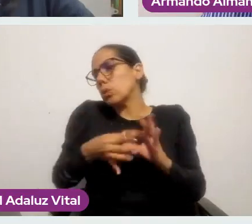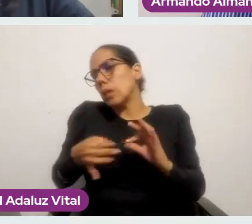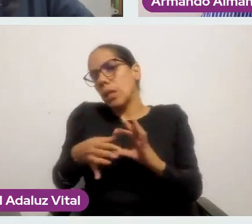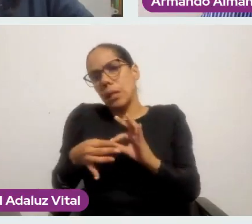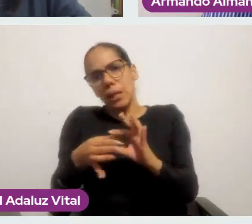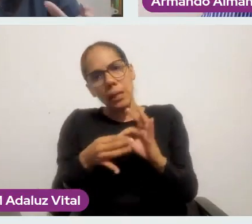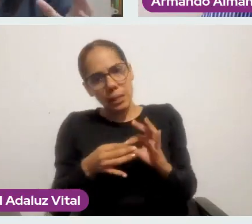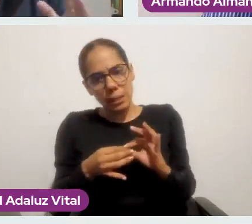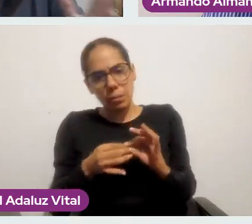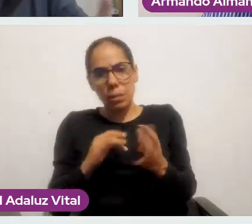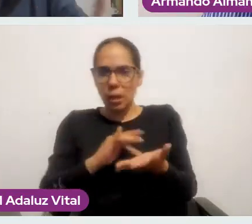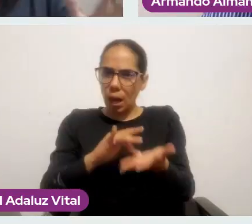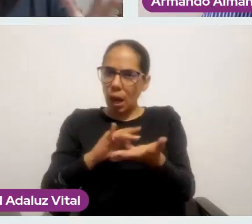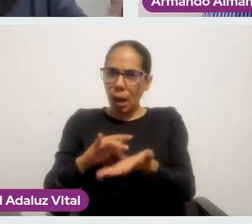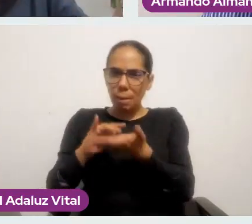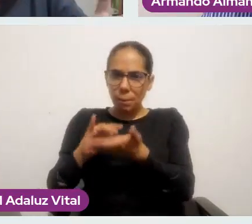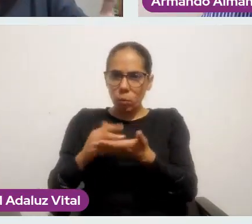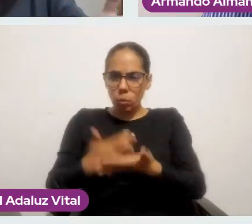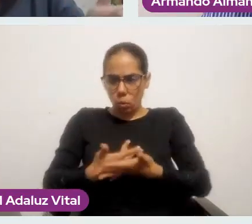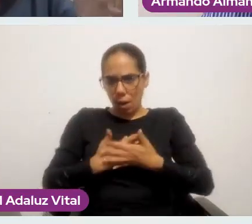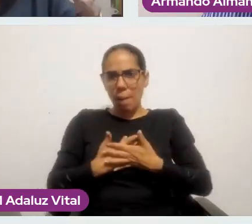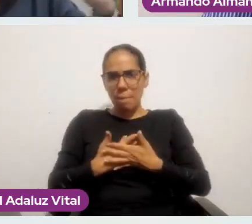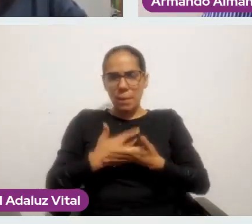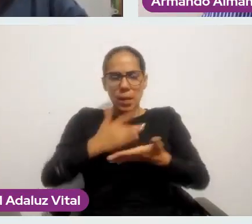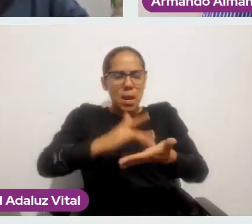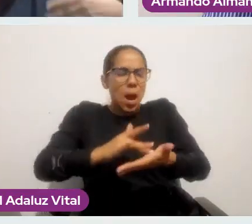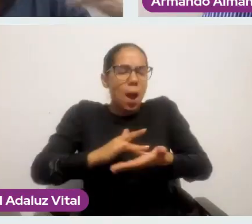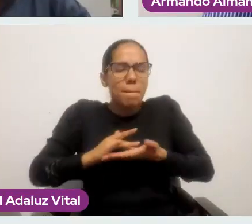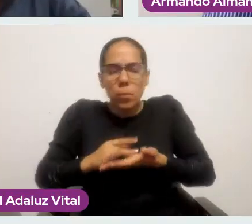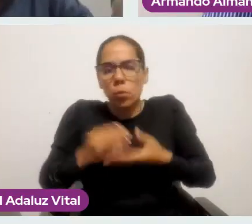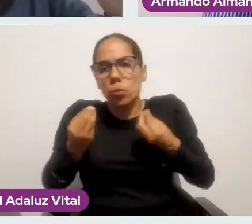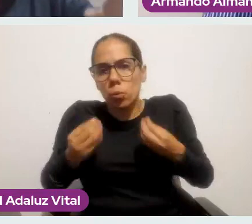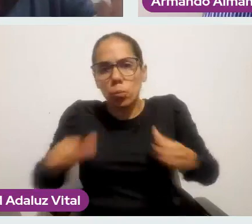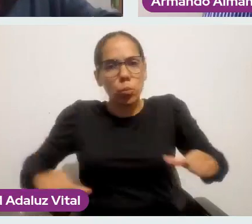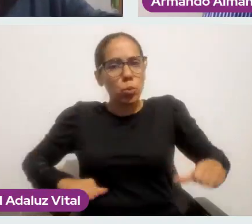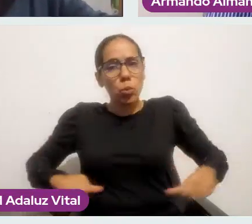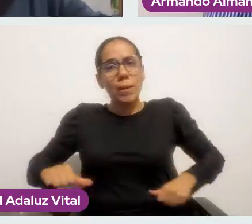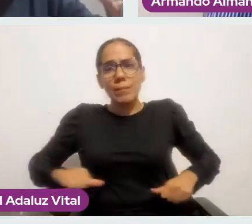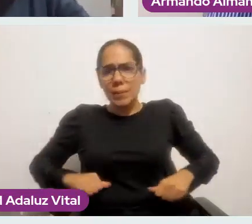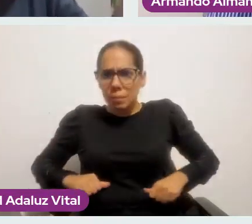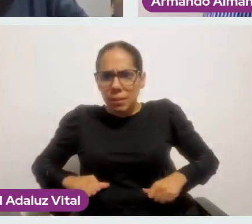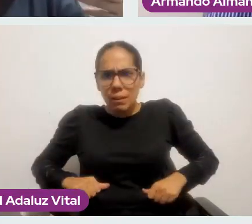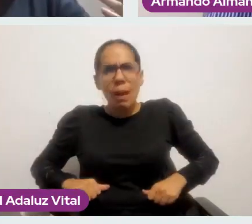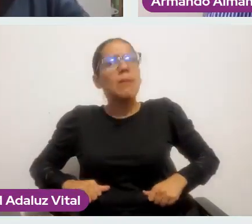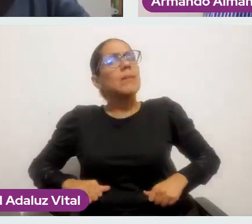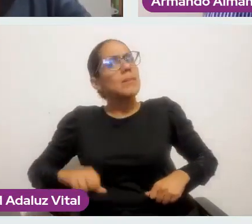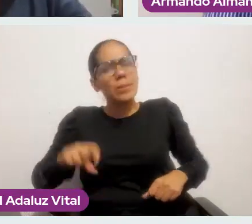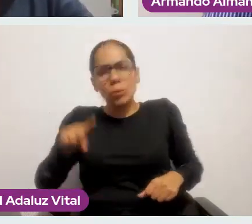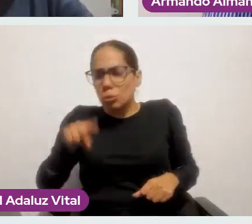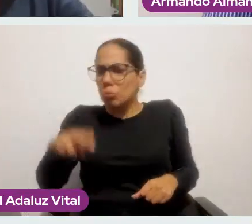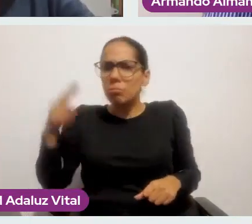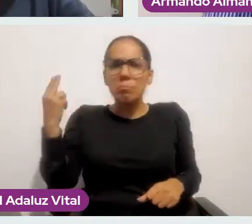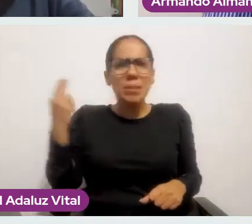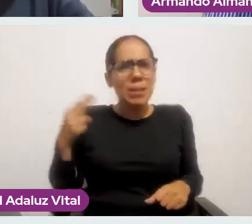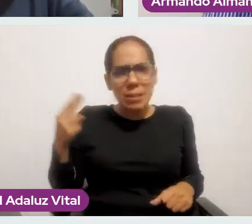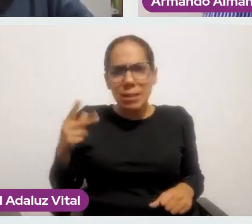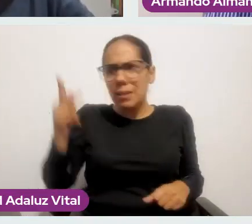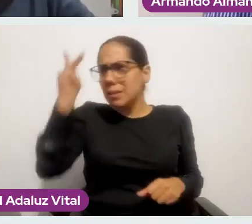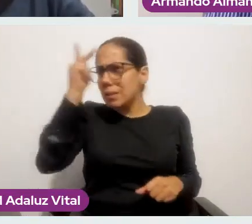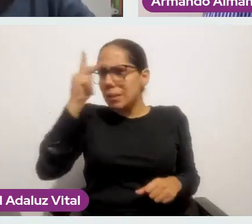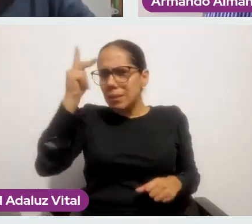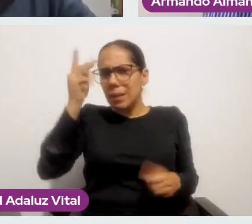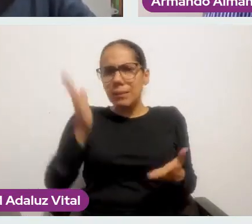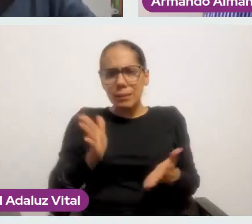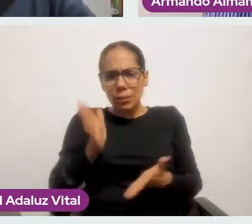apoyo y quitar todo este estereotipo que se tiene que ir al psicólogo, al psiquiatra, es porque estás loco. No, yo creo que estas son,